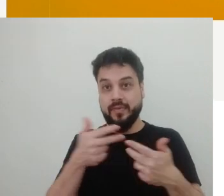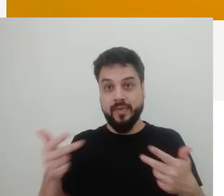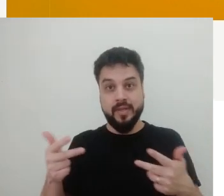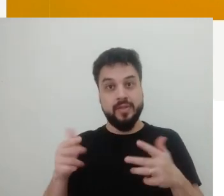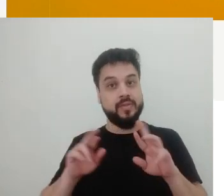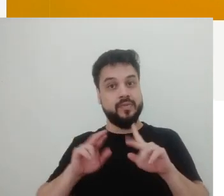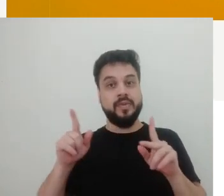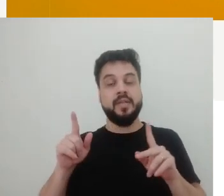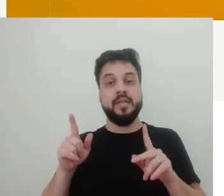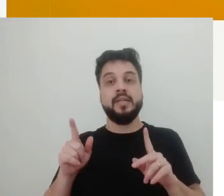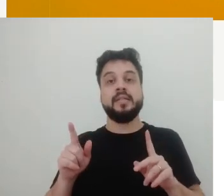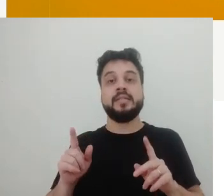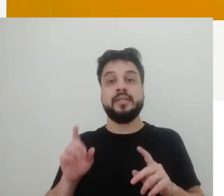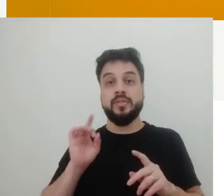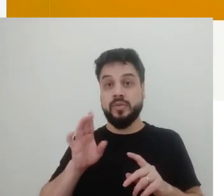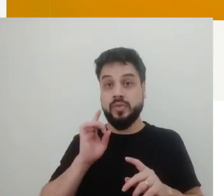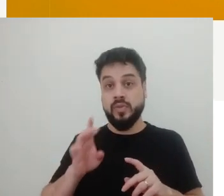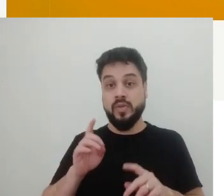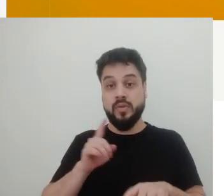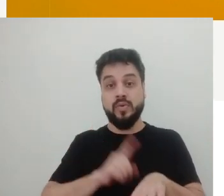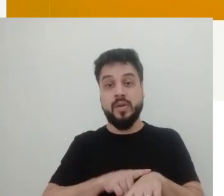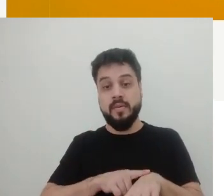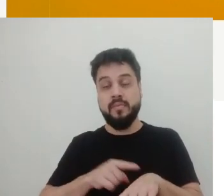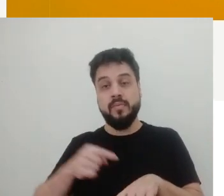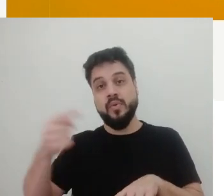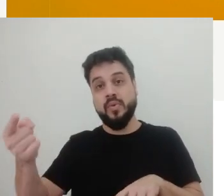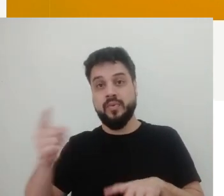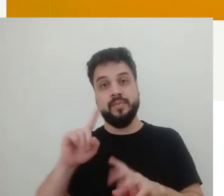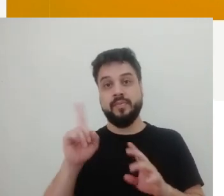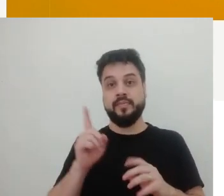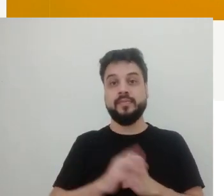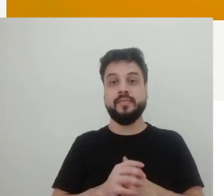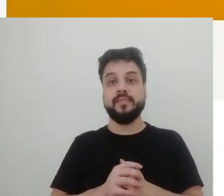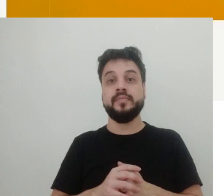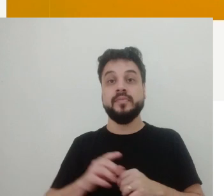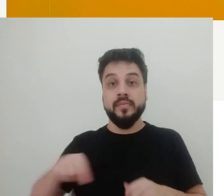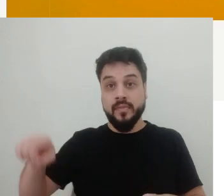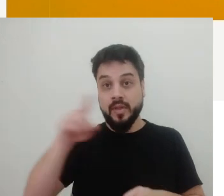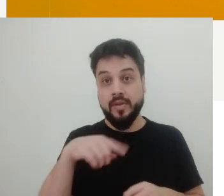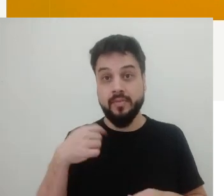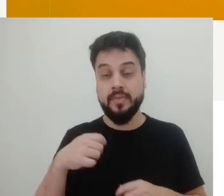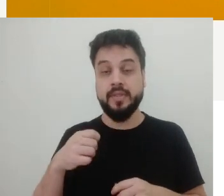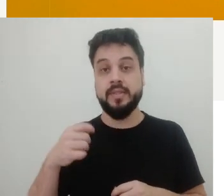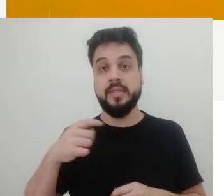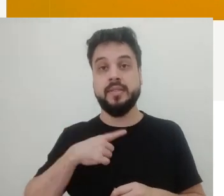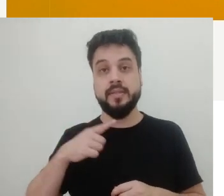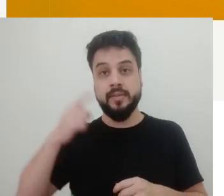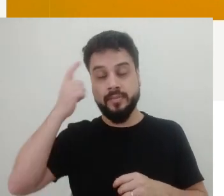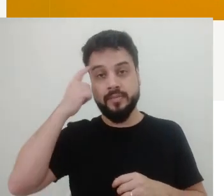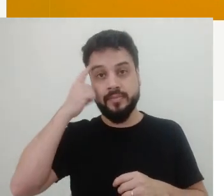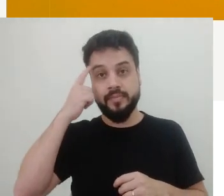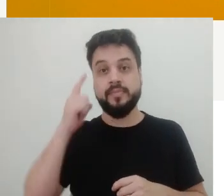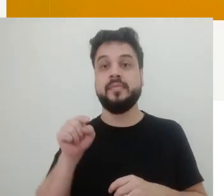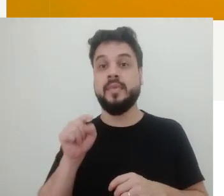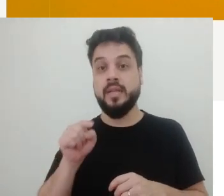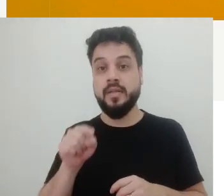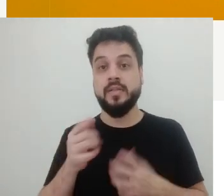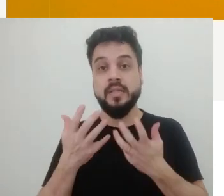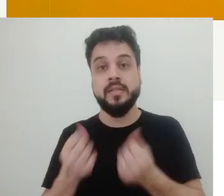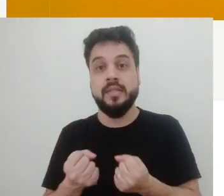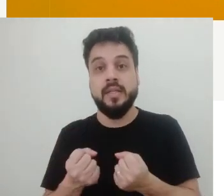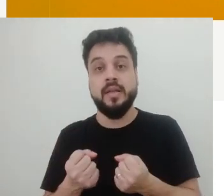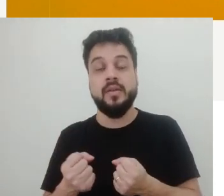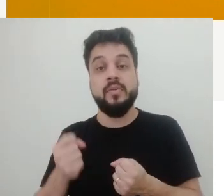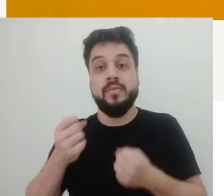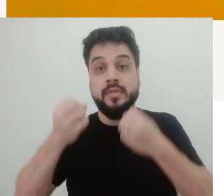cuando hablamos de otras culturas distintas a la nuestra, incluso dentro de los mismos países latinoamericanos, tenemos una serie